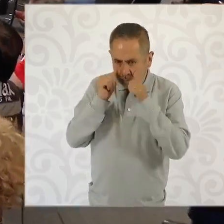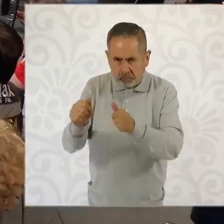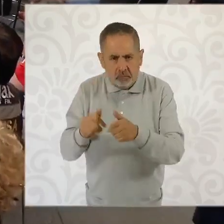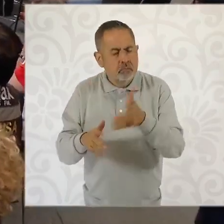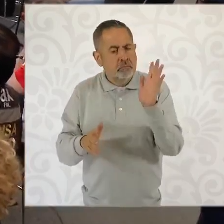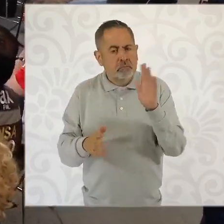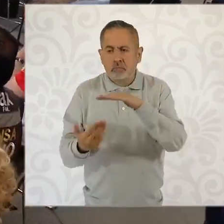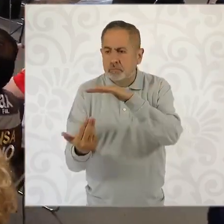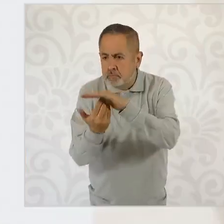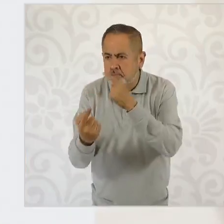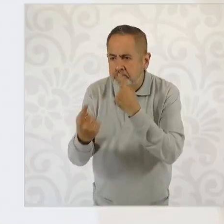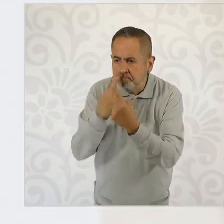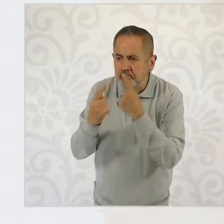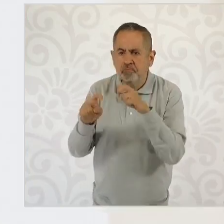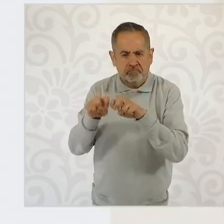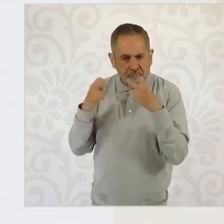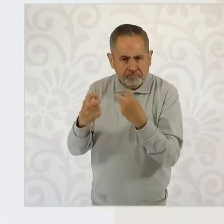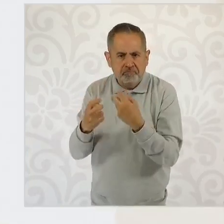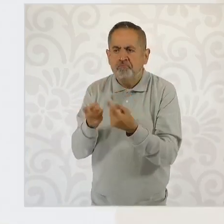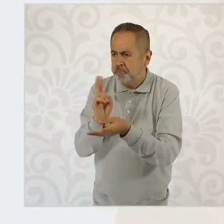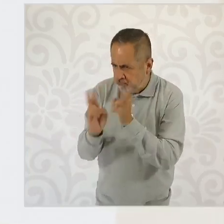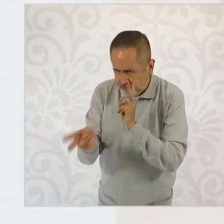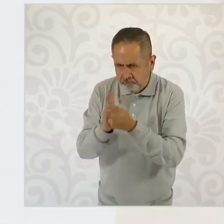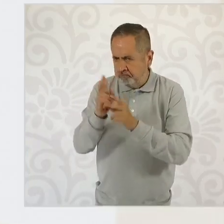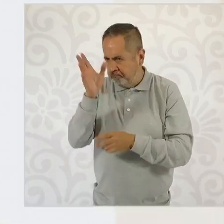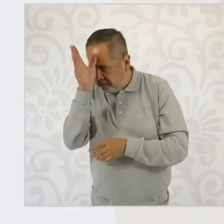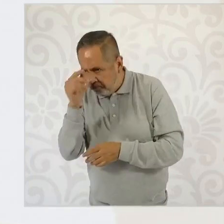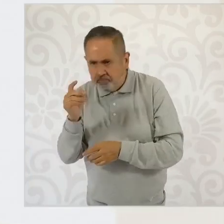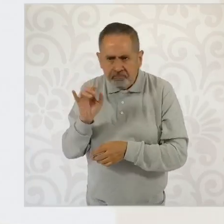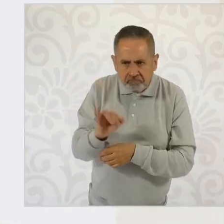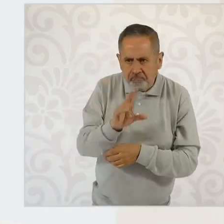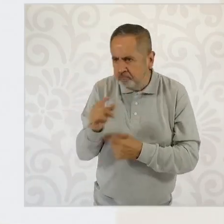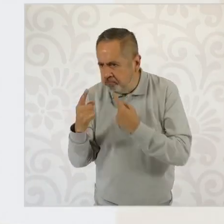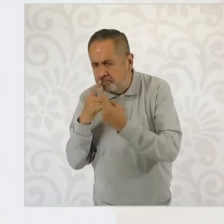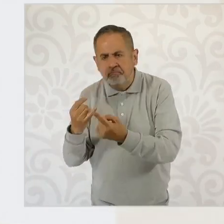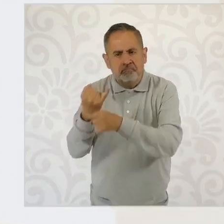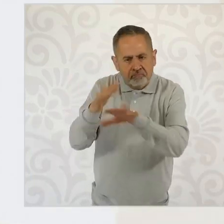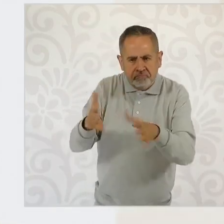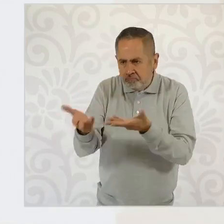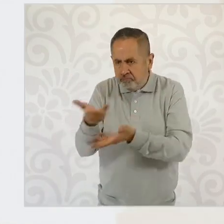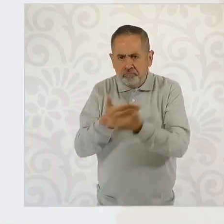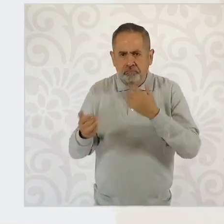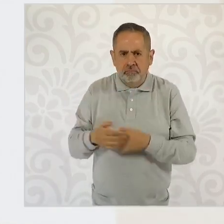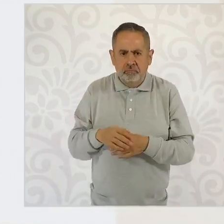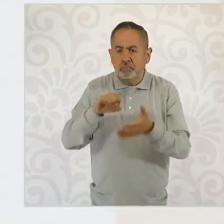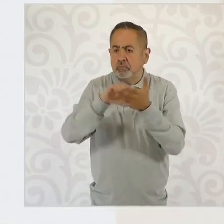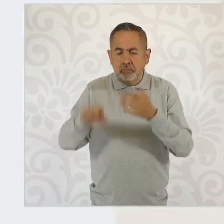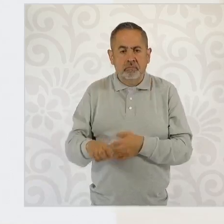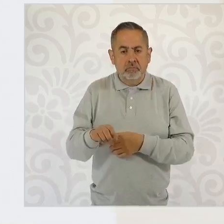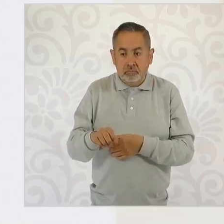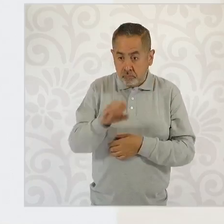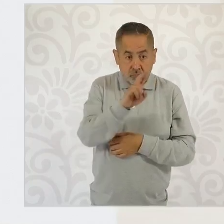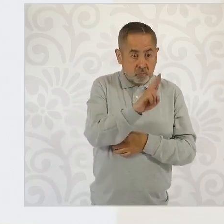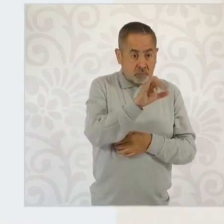pues son mesas de trabajo, mesas de diálogo, donde se hable, se informe sobre el UCICAM. Vámonos a las